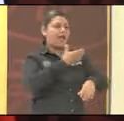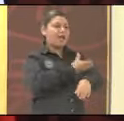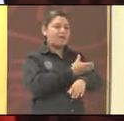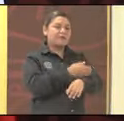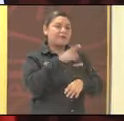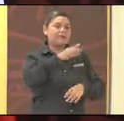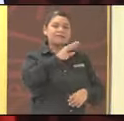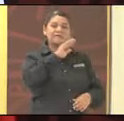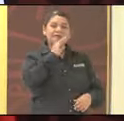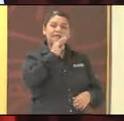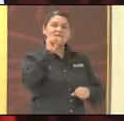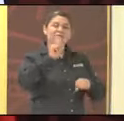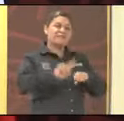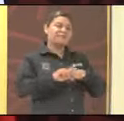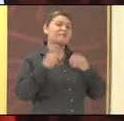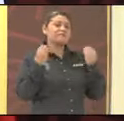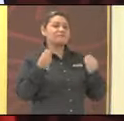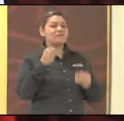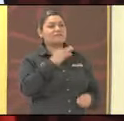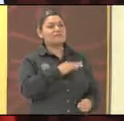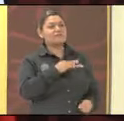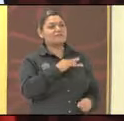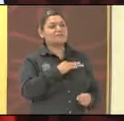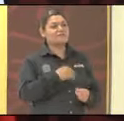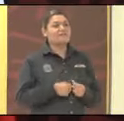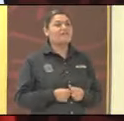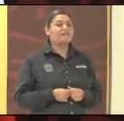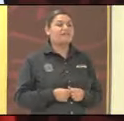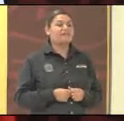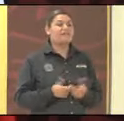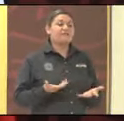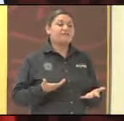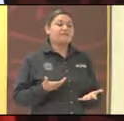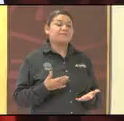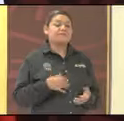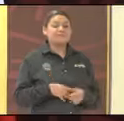en su día. Muchas felicidades nuevamente. Y pues